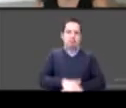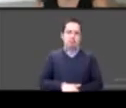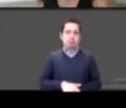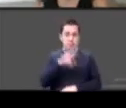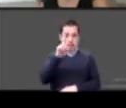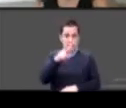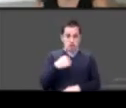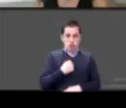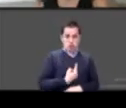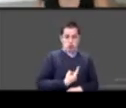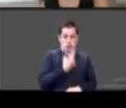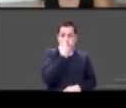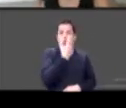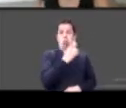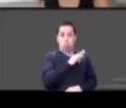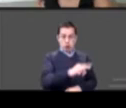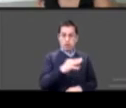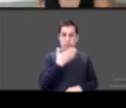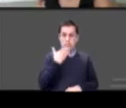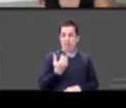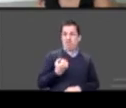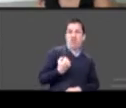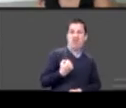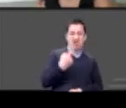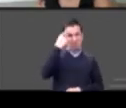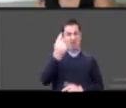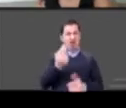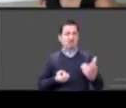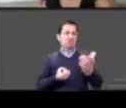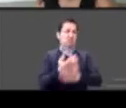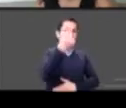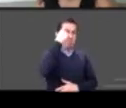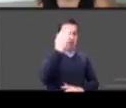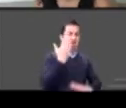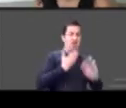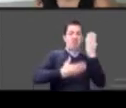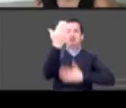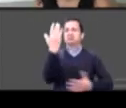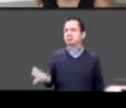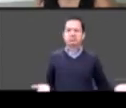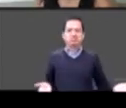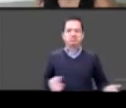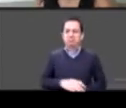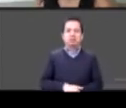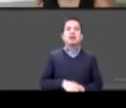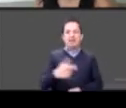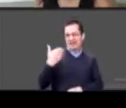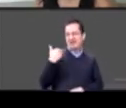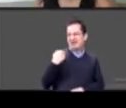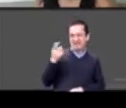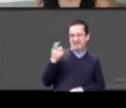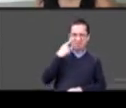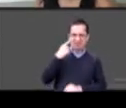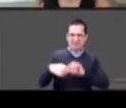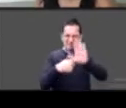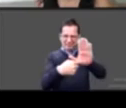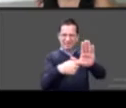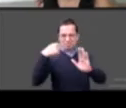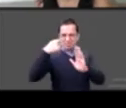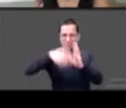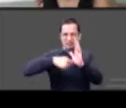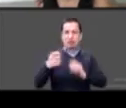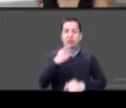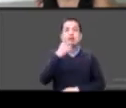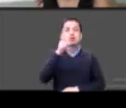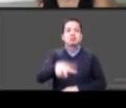al inicio, pues este joven ya dependía evidentemente de su mamá, no solo cuando era de brazos, sino